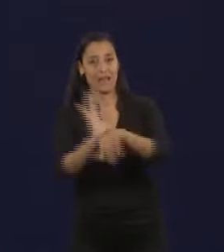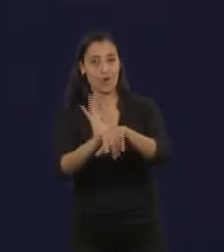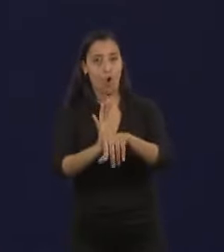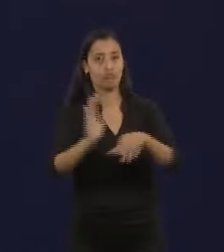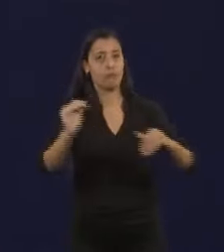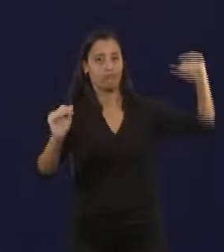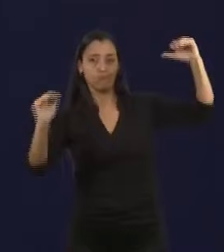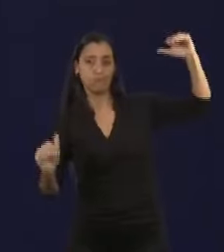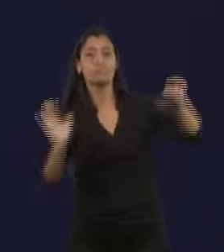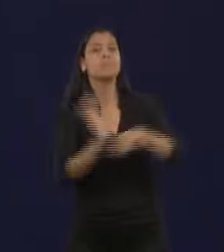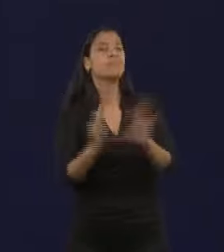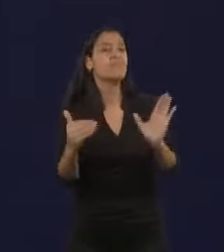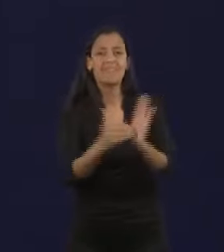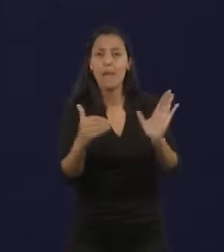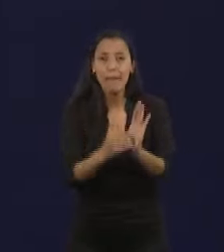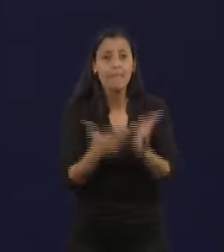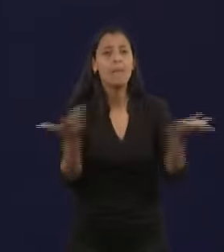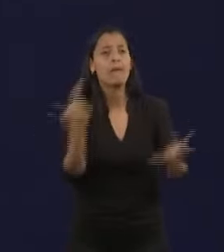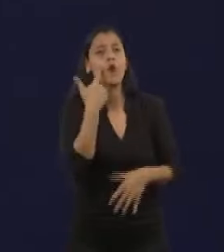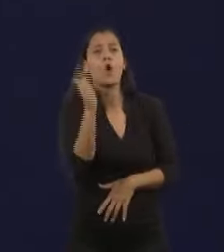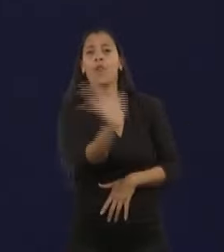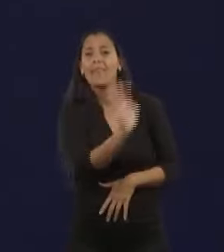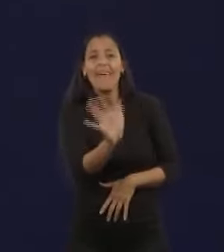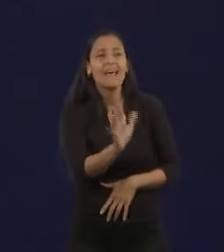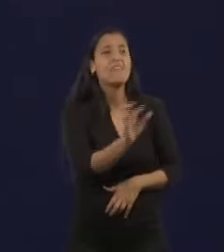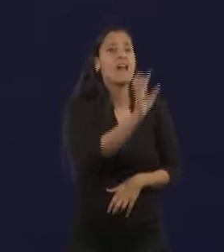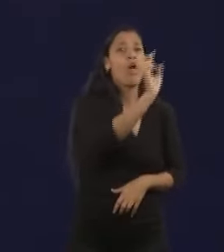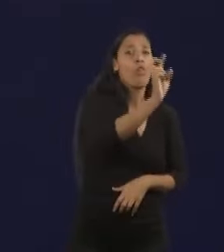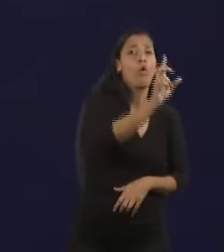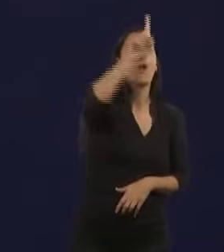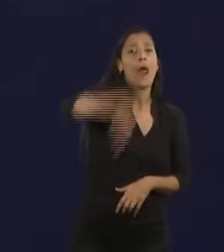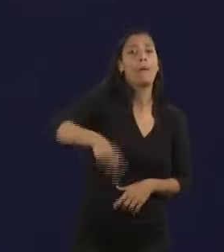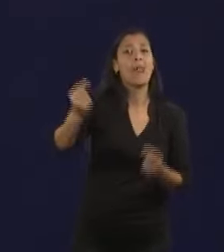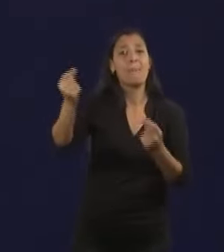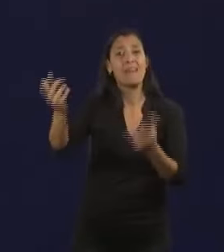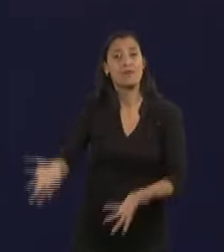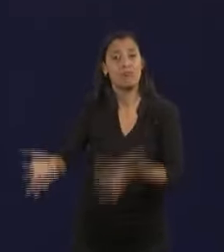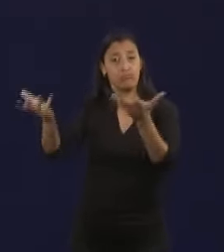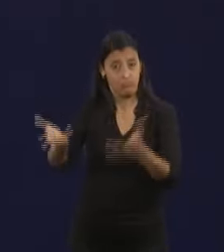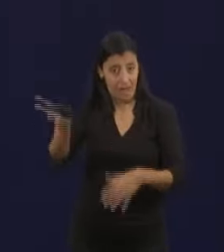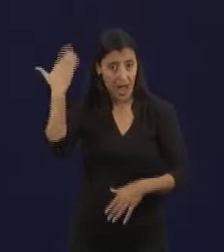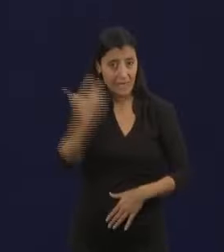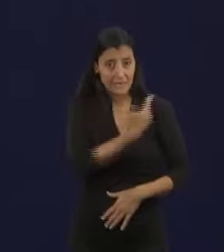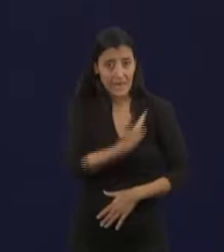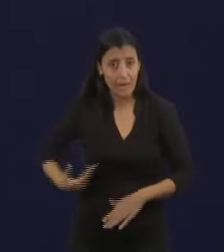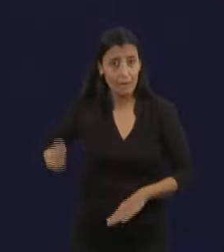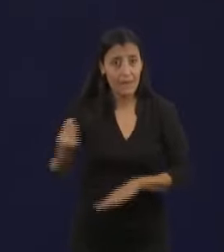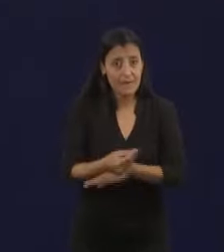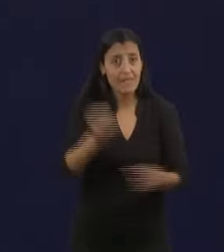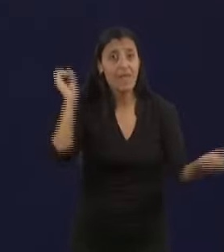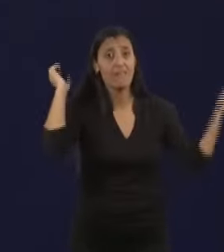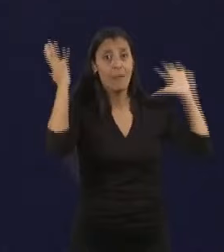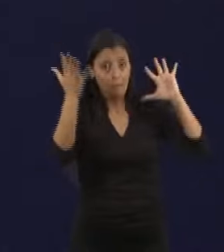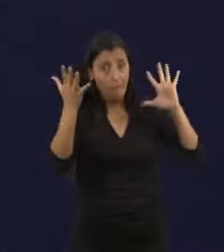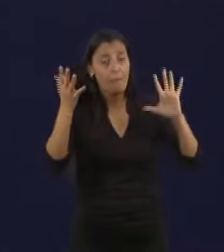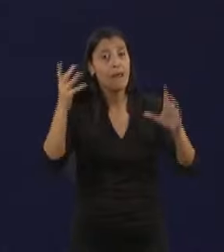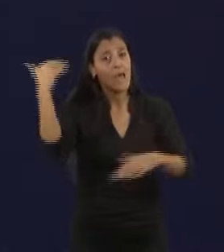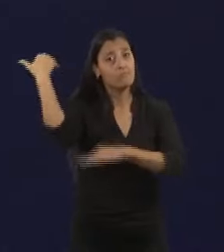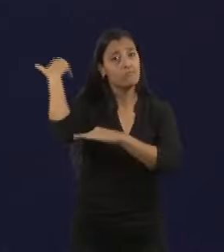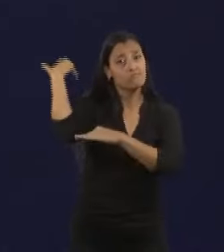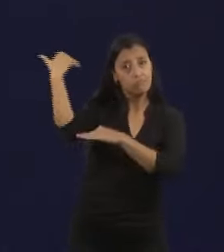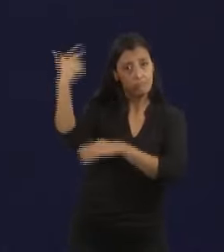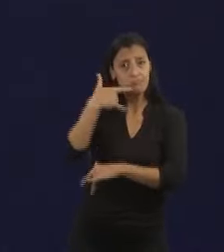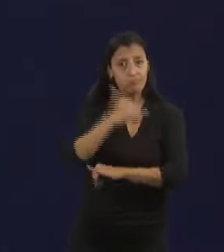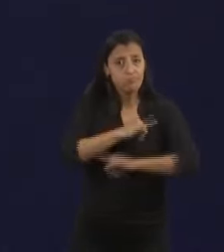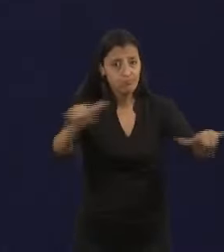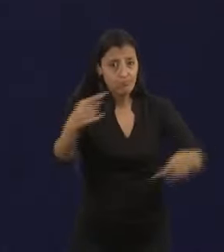pero nada tiene que ver el impacto en precios con el de hecho ayer el presidente Miley eh en el iaf efectivamente